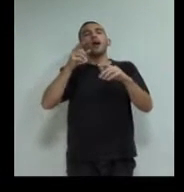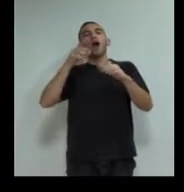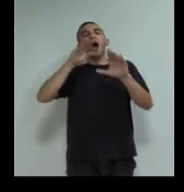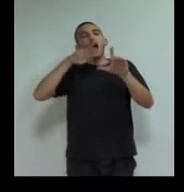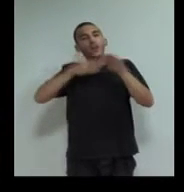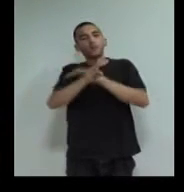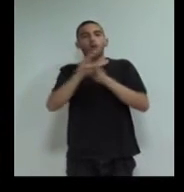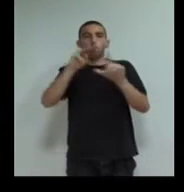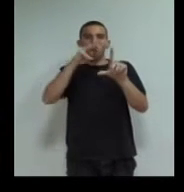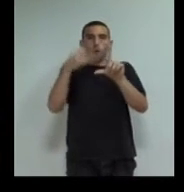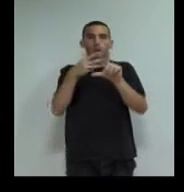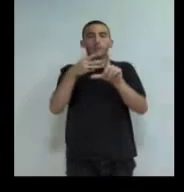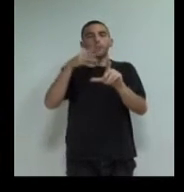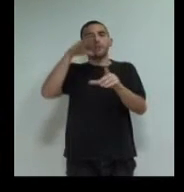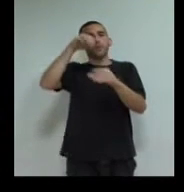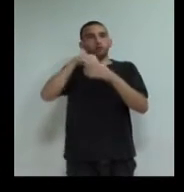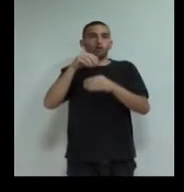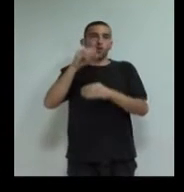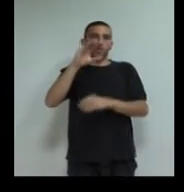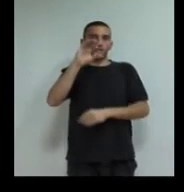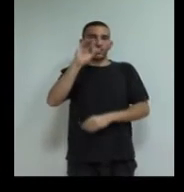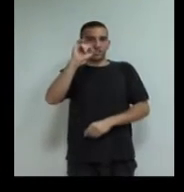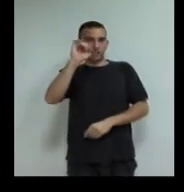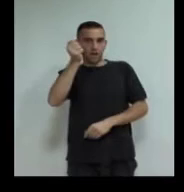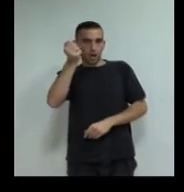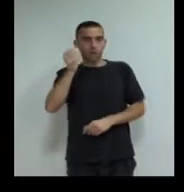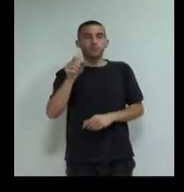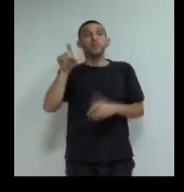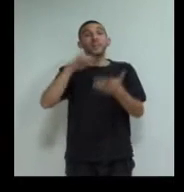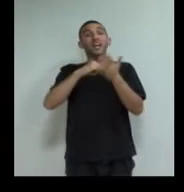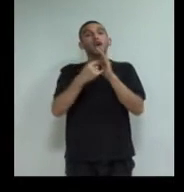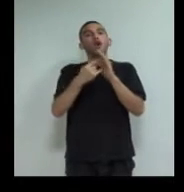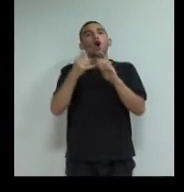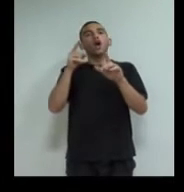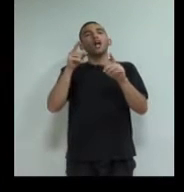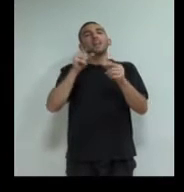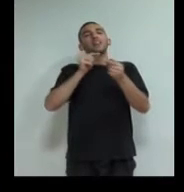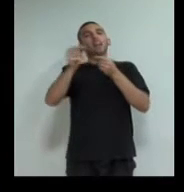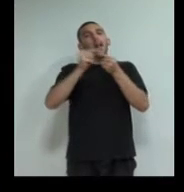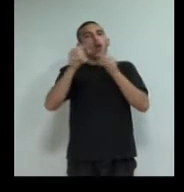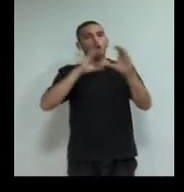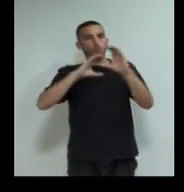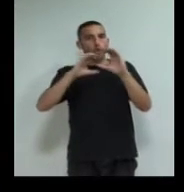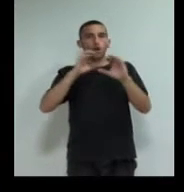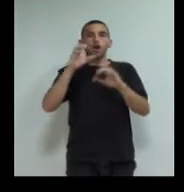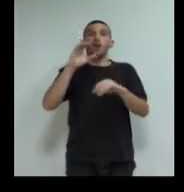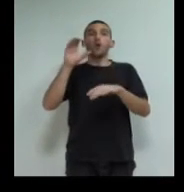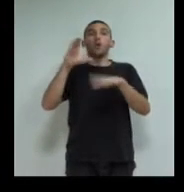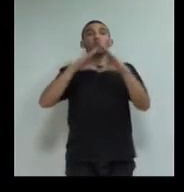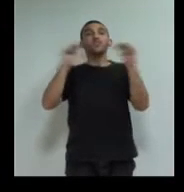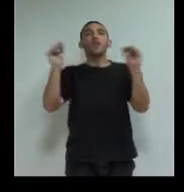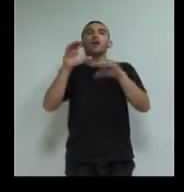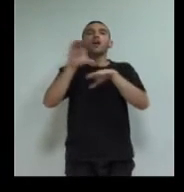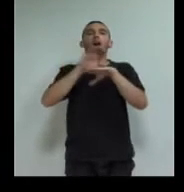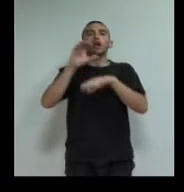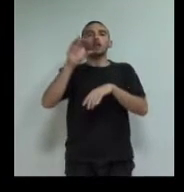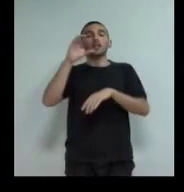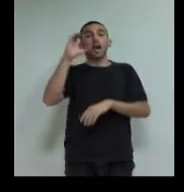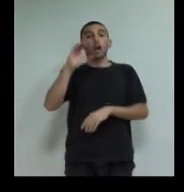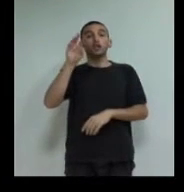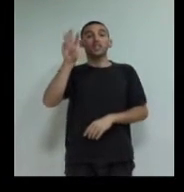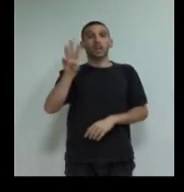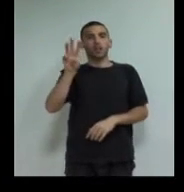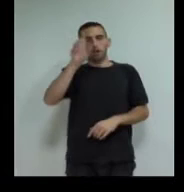subtitulado de CESIA. Es ingeniero de telecomunicación por la Universidad Carlos III de Madrid. Ha desarrollado su carrera profesional en